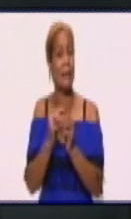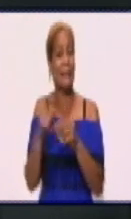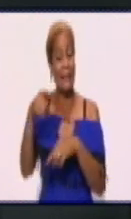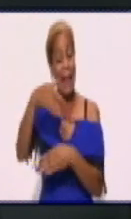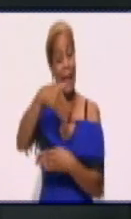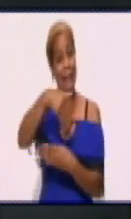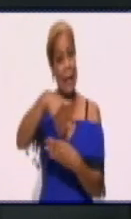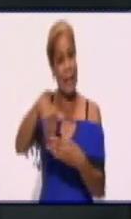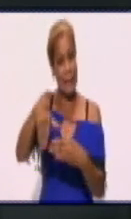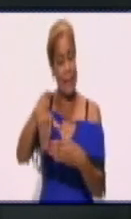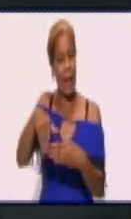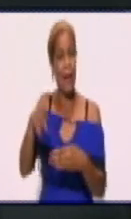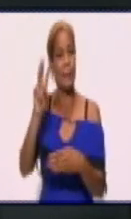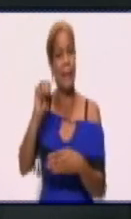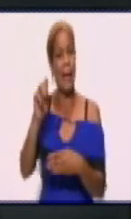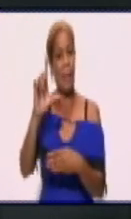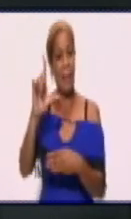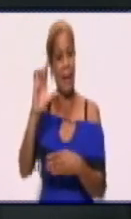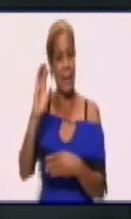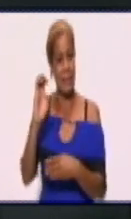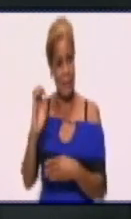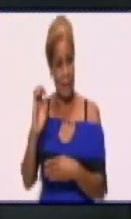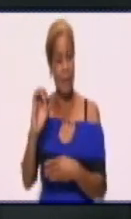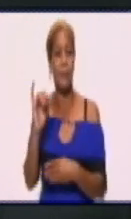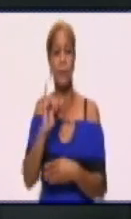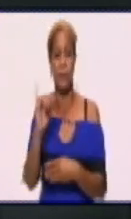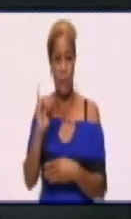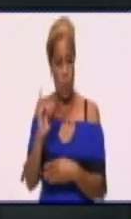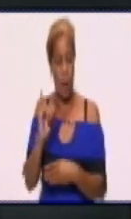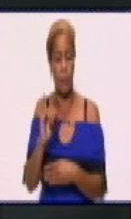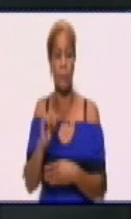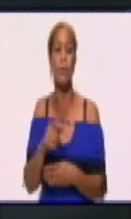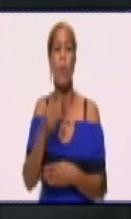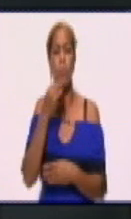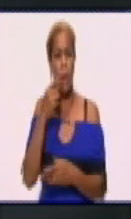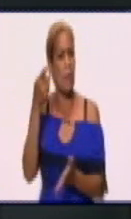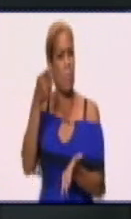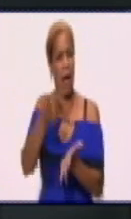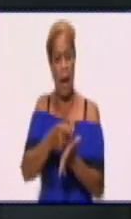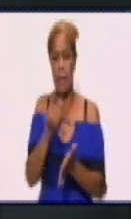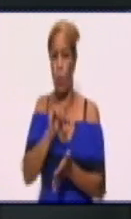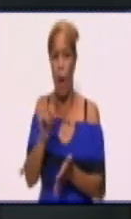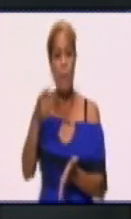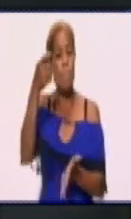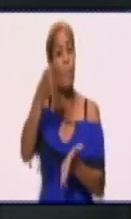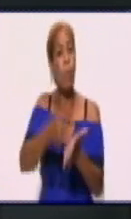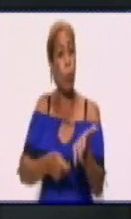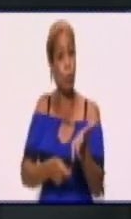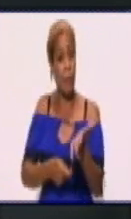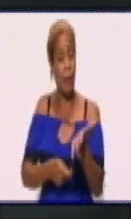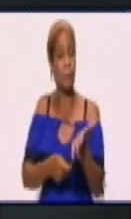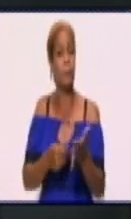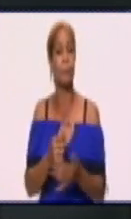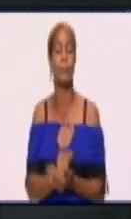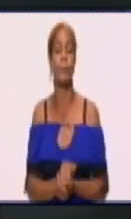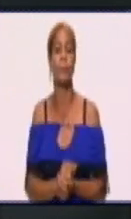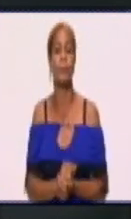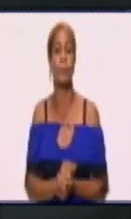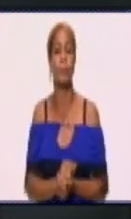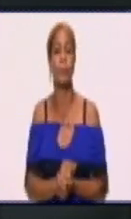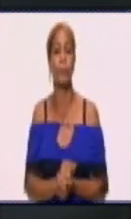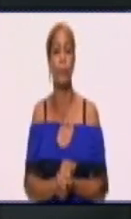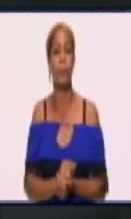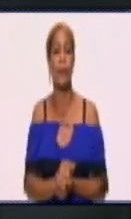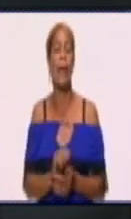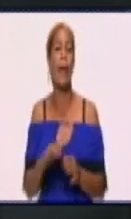también permite el pago de las multas de contravención y de las multas de tránsito en el